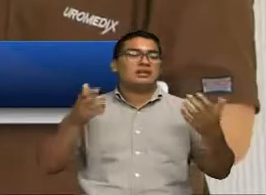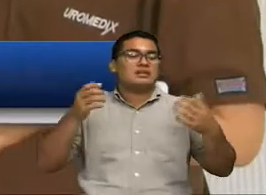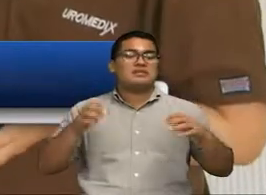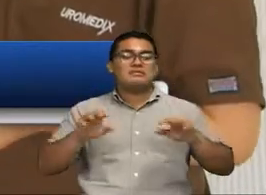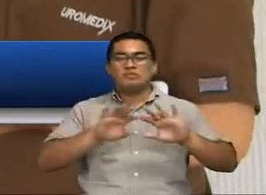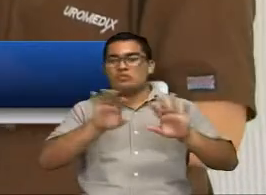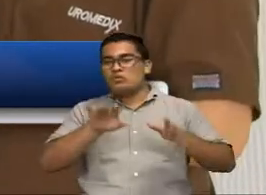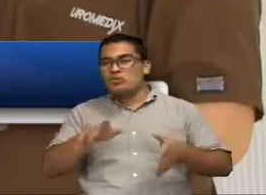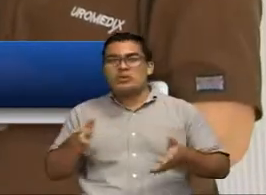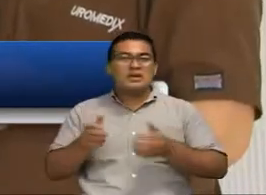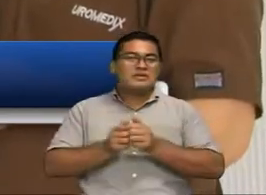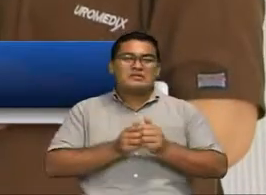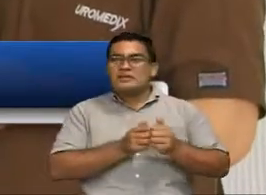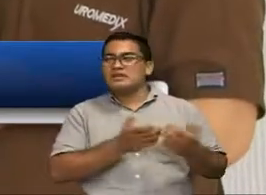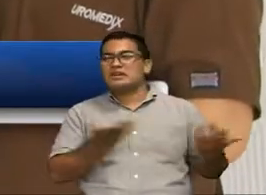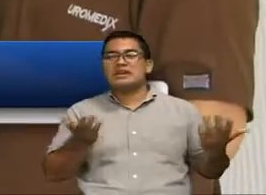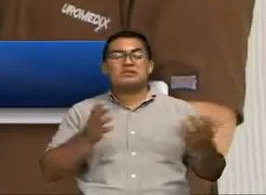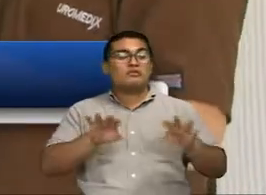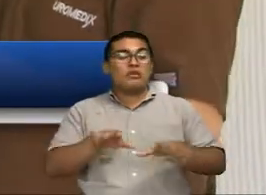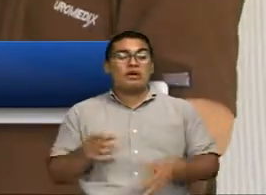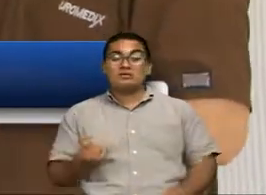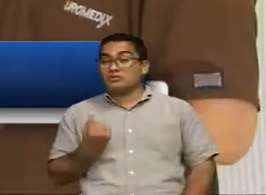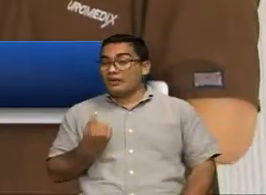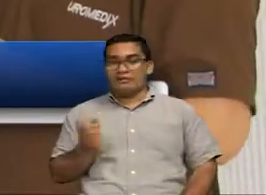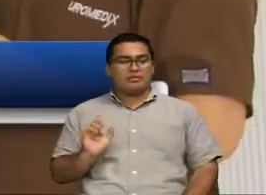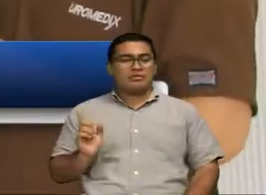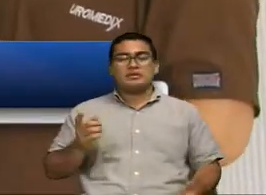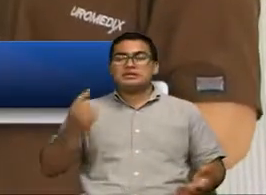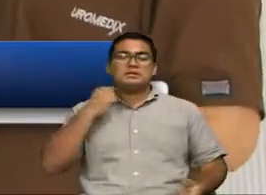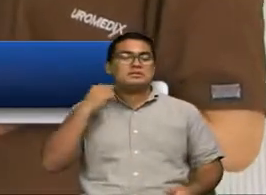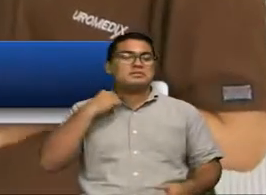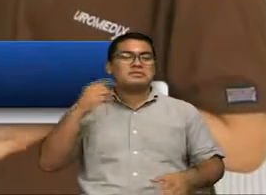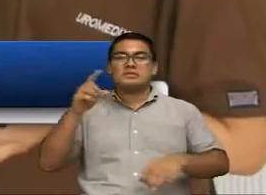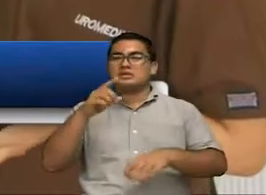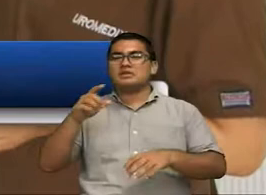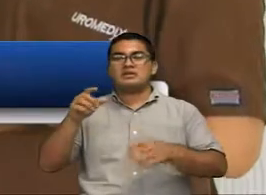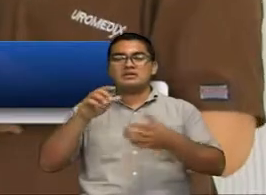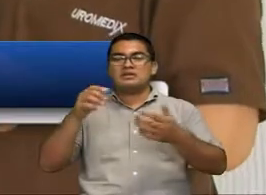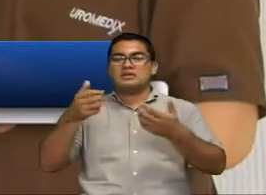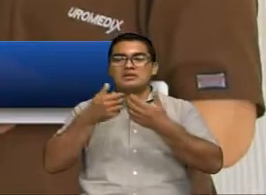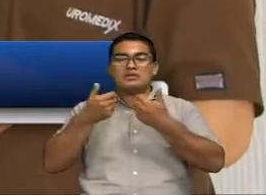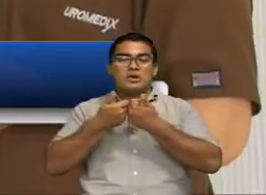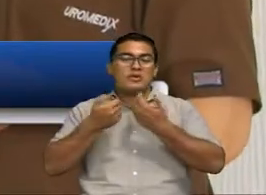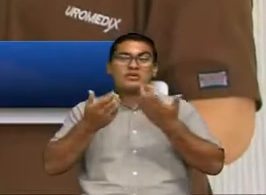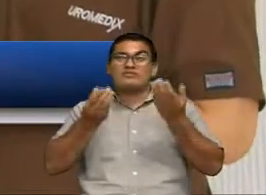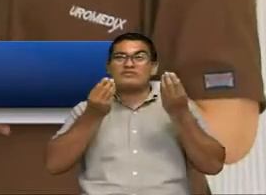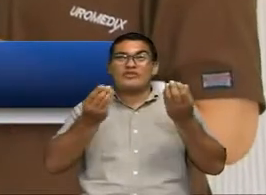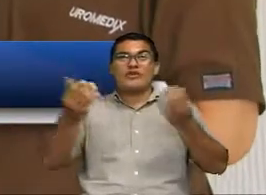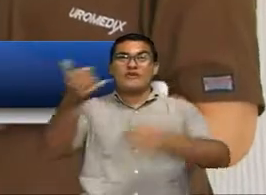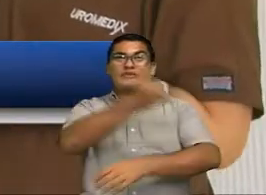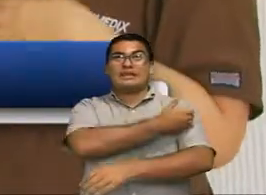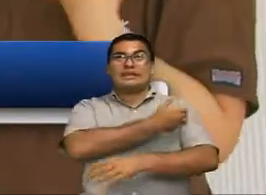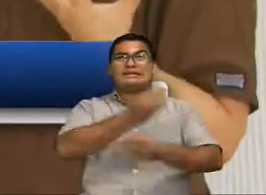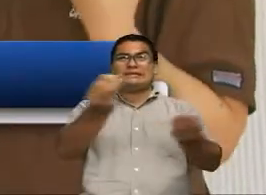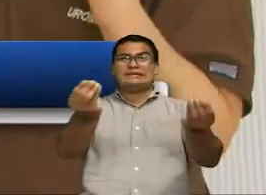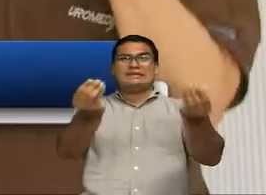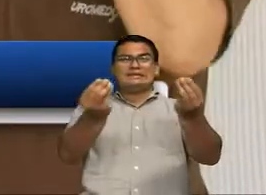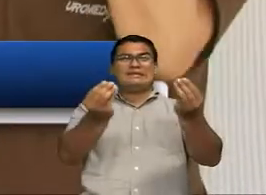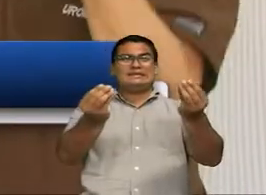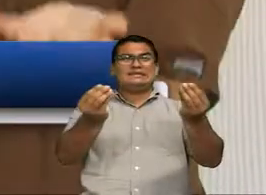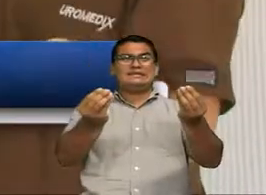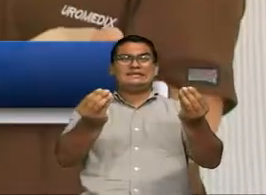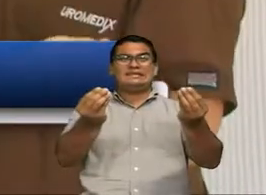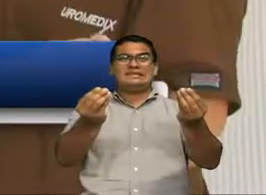pacientes no están solas. Entonces, por eso es que también se nos llena mucho el hospital, porque no